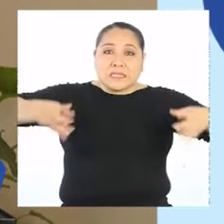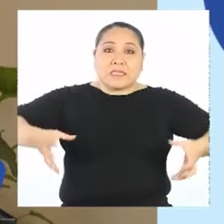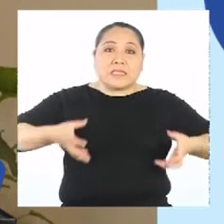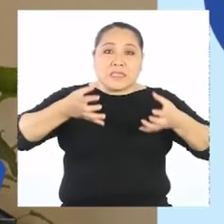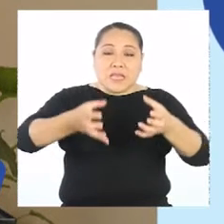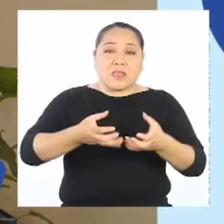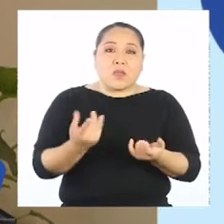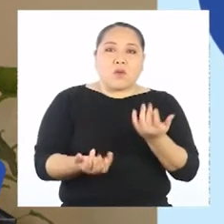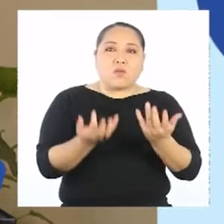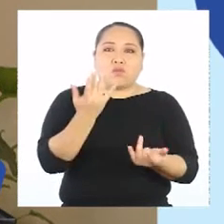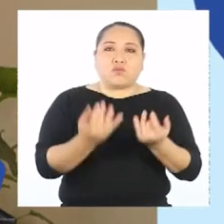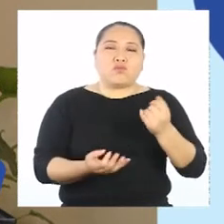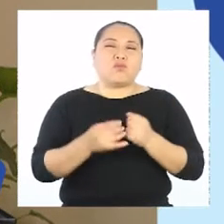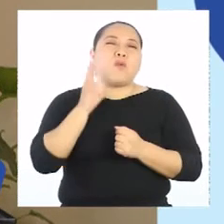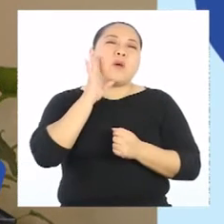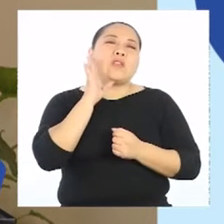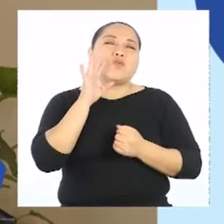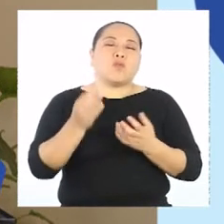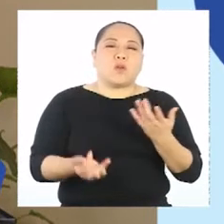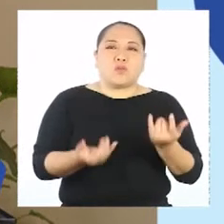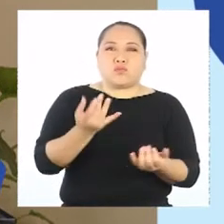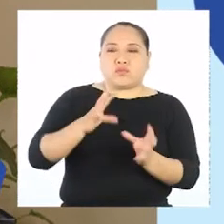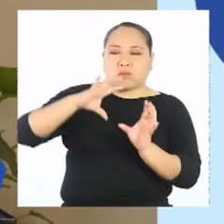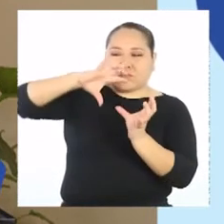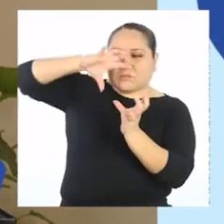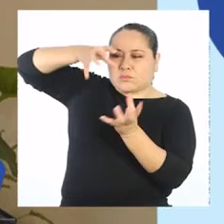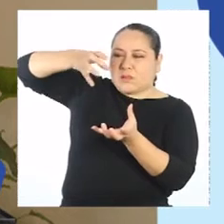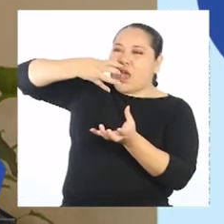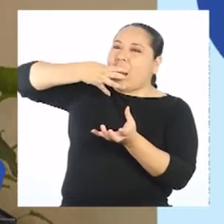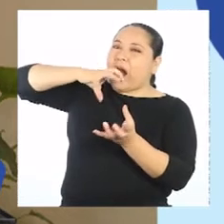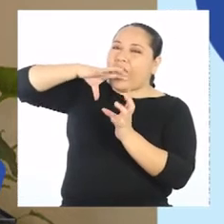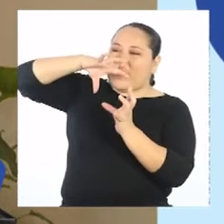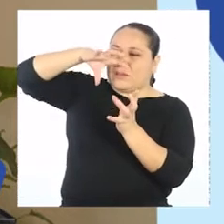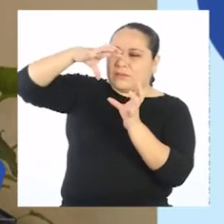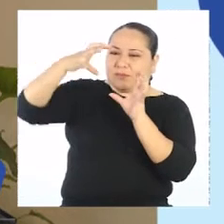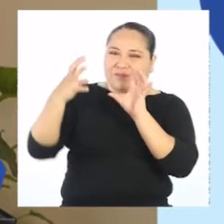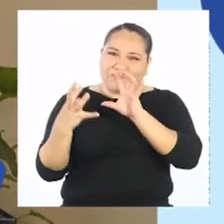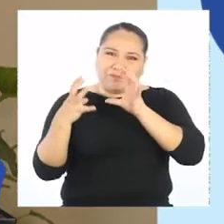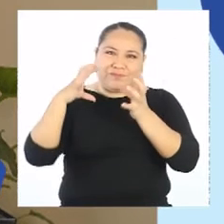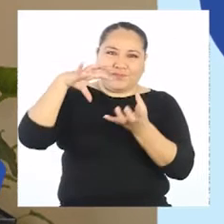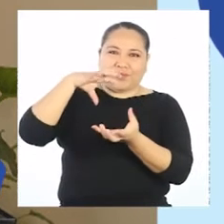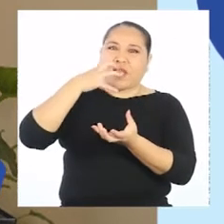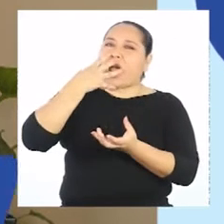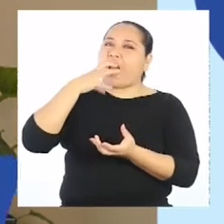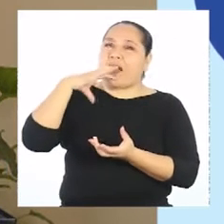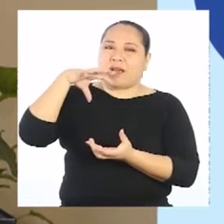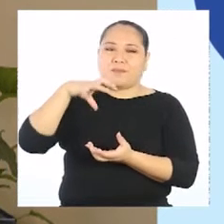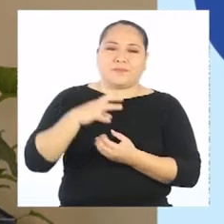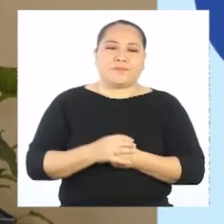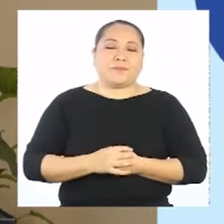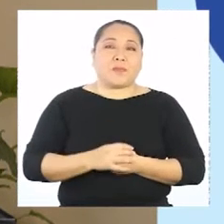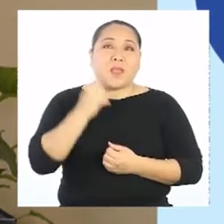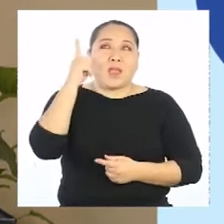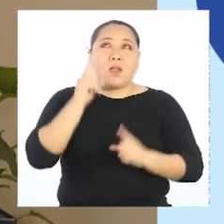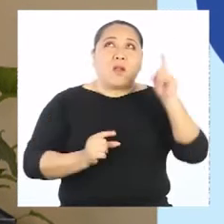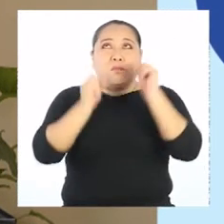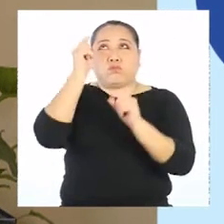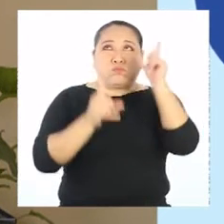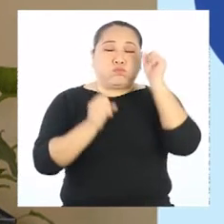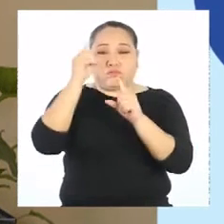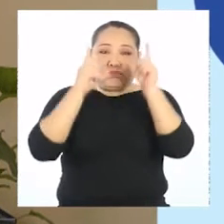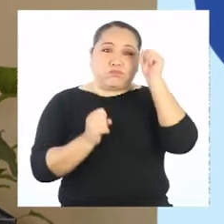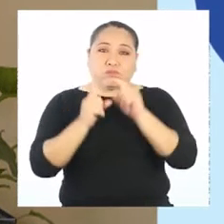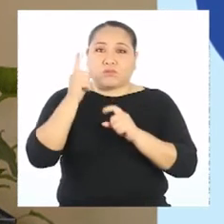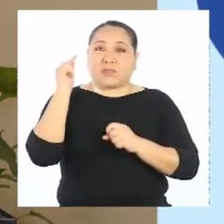o basura, a los gases de efecto invernadero y por ende al calentamiento global. Los